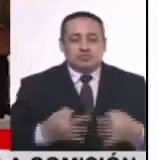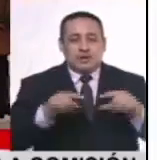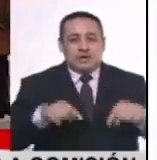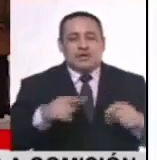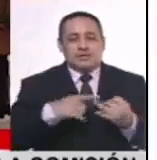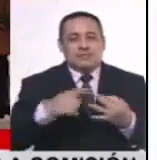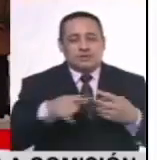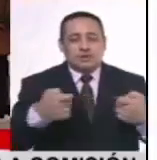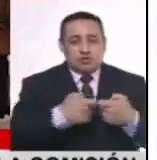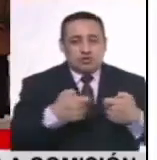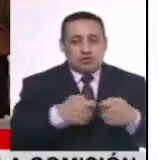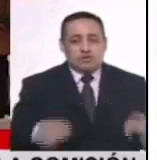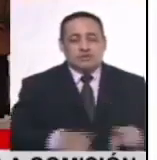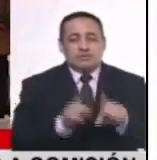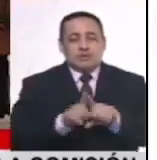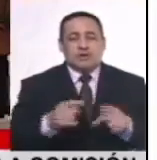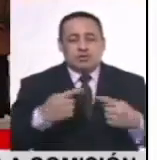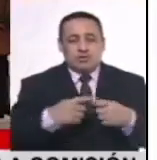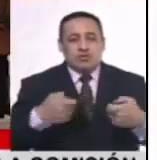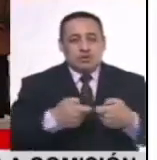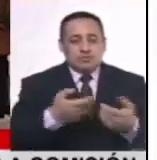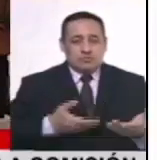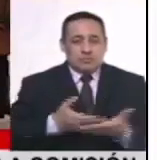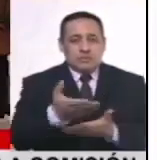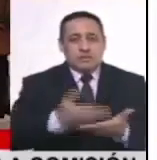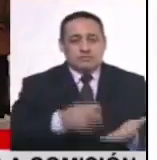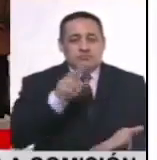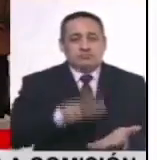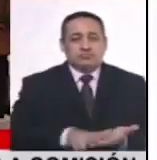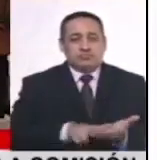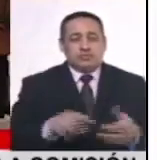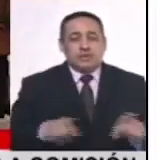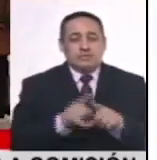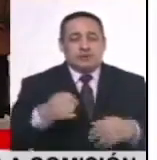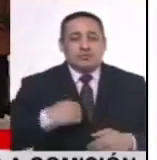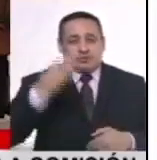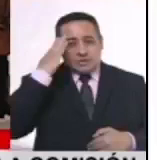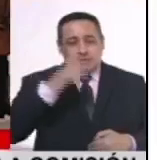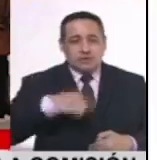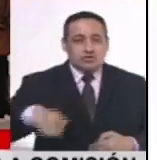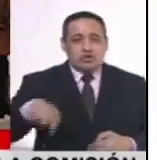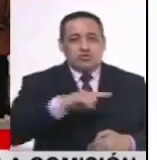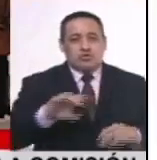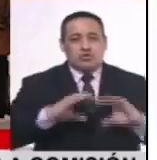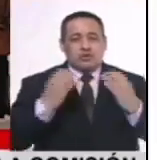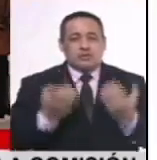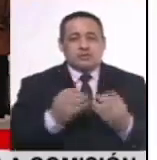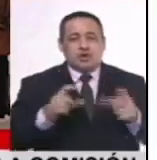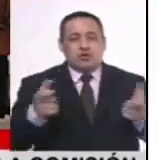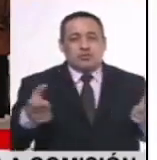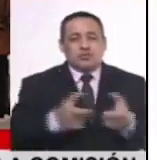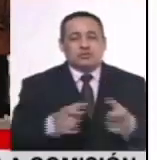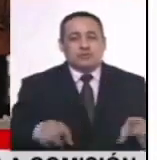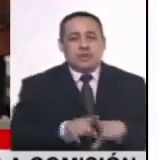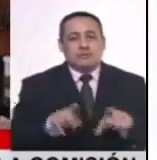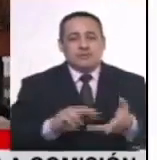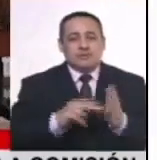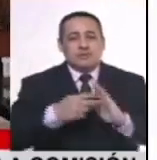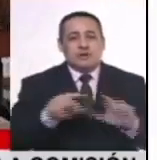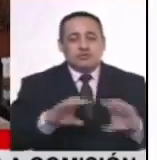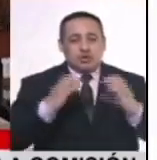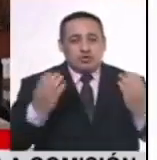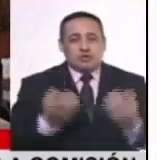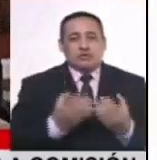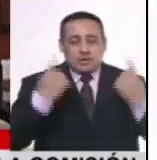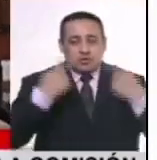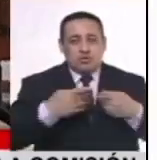respectivos correos y a través de la plataforma. Por lo tanto, es de pleno conocimiento de los parlamentarios de esta comisión. En consecuencia, señores congresistas,